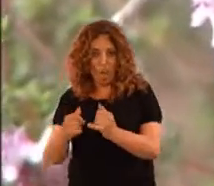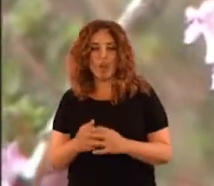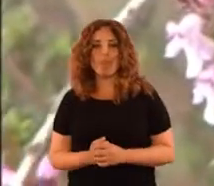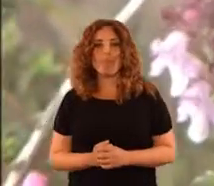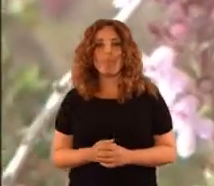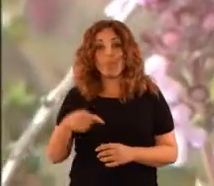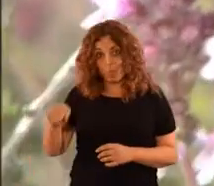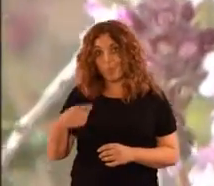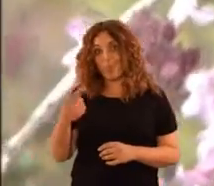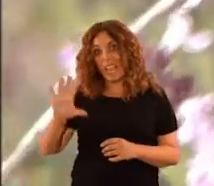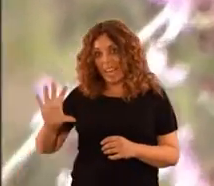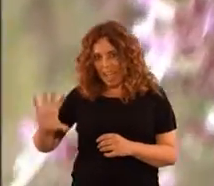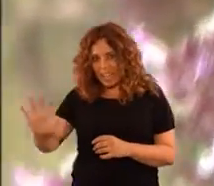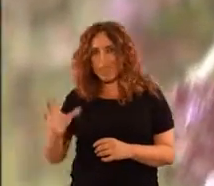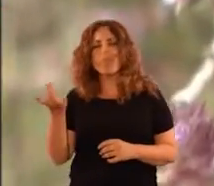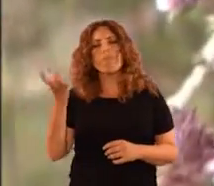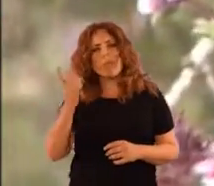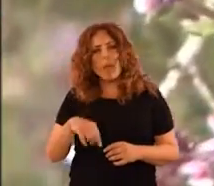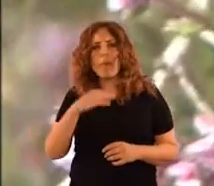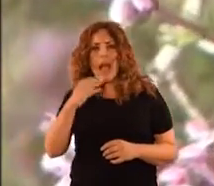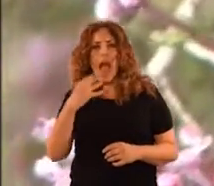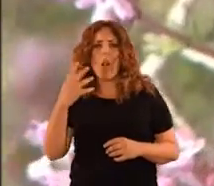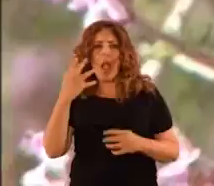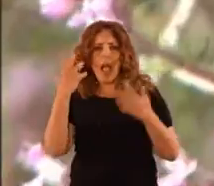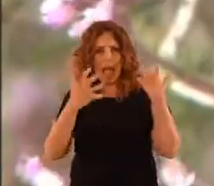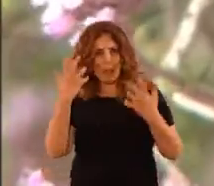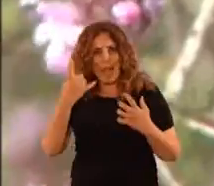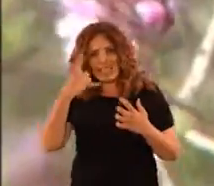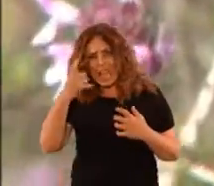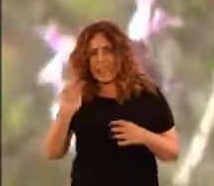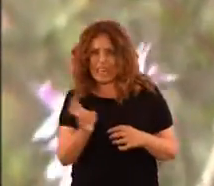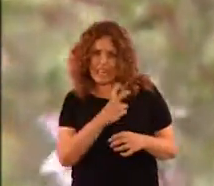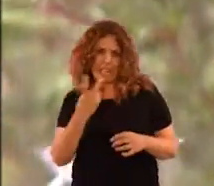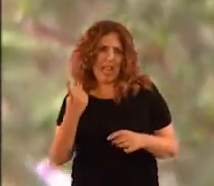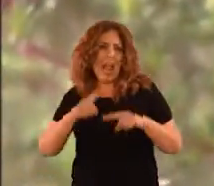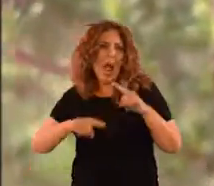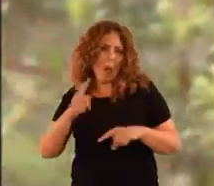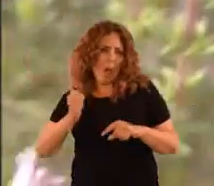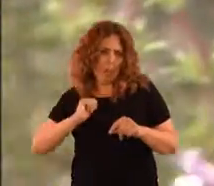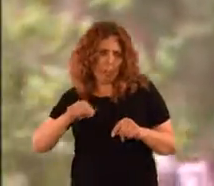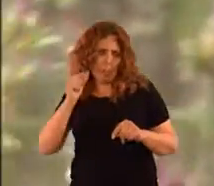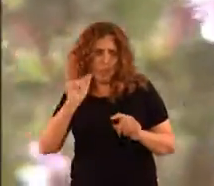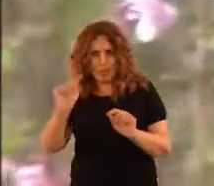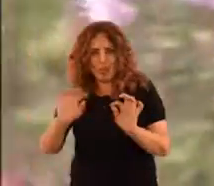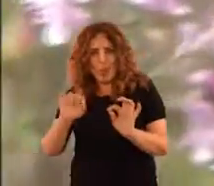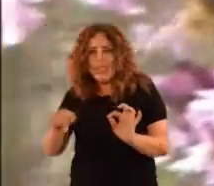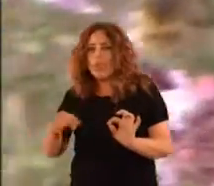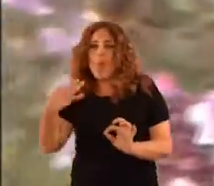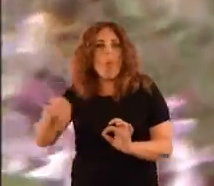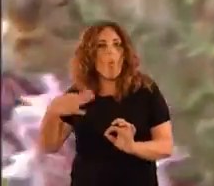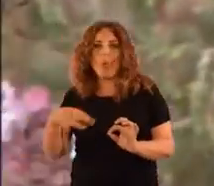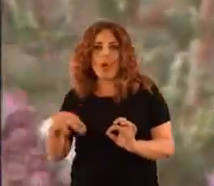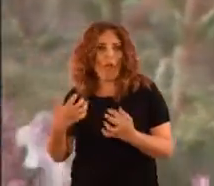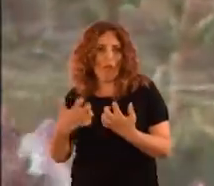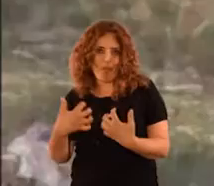Esta limitada agricultura de regadío, junto con una cierta ganadería extensiva y algunos aprovechamientos apícolas, son